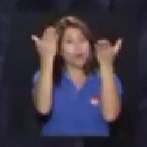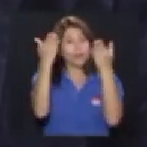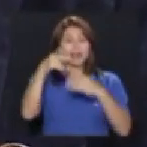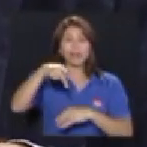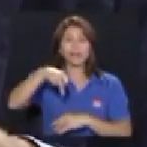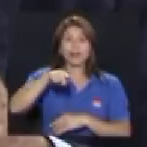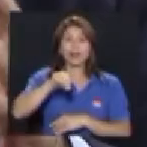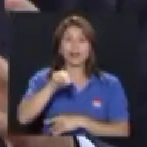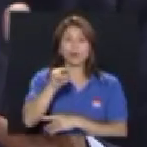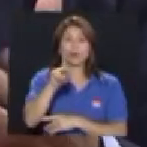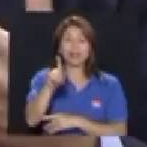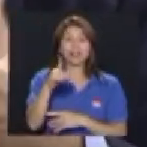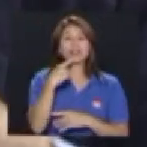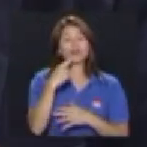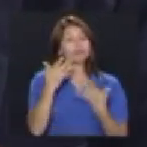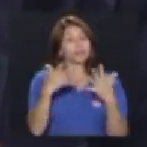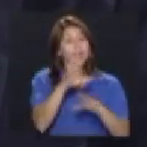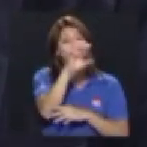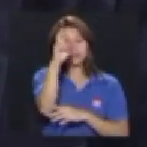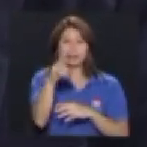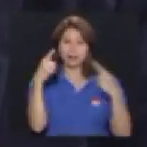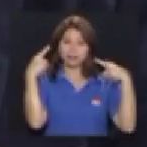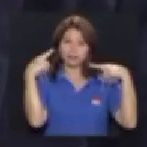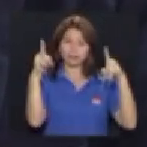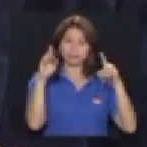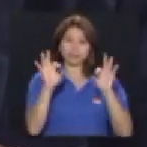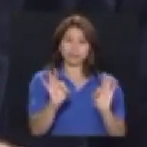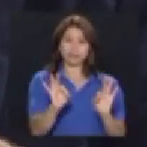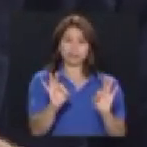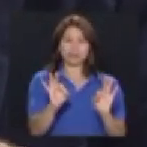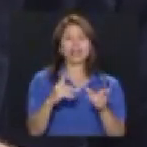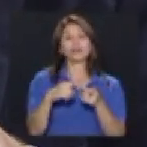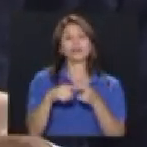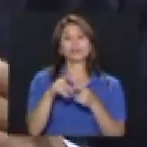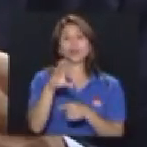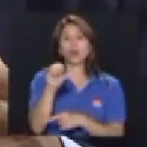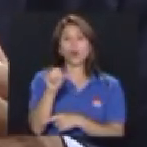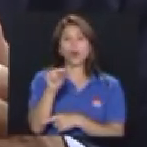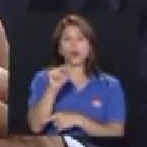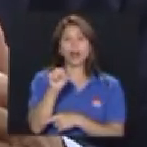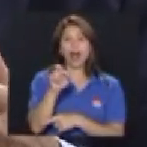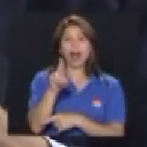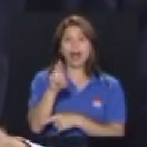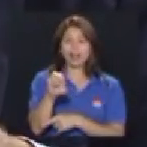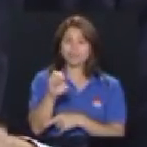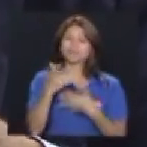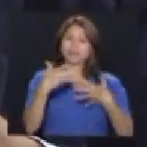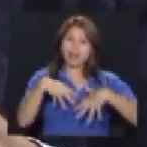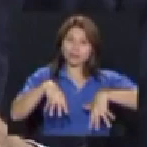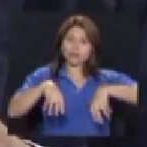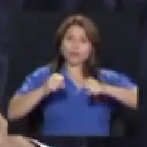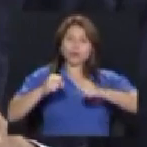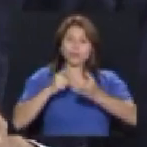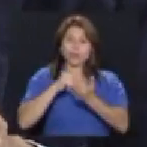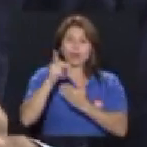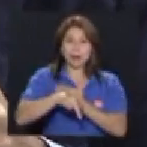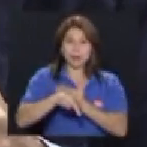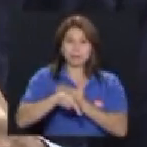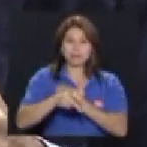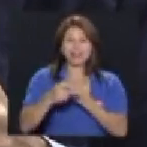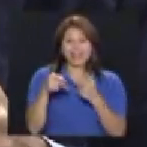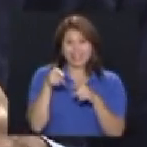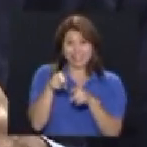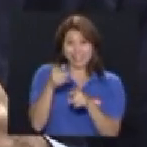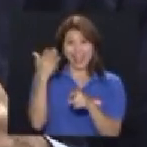están graduados. CONARE asumió el programa, de hecho venía operando dentro del